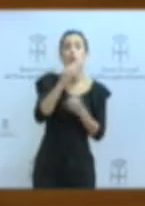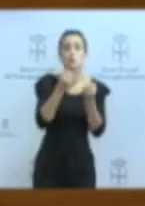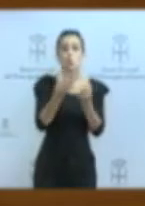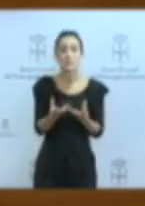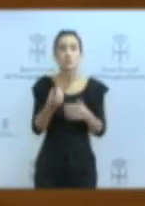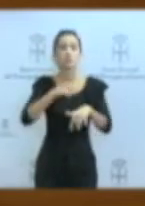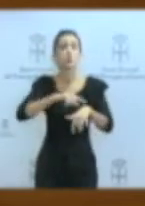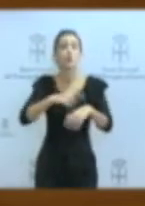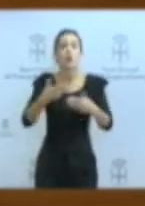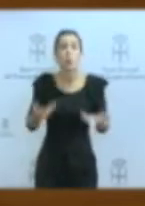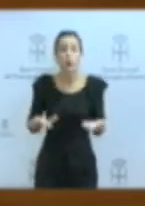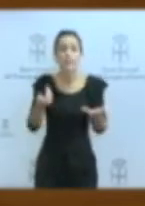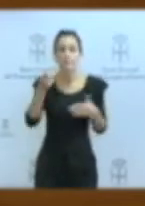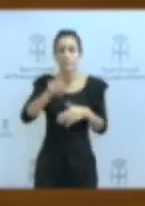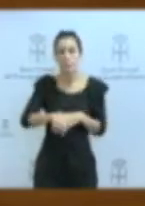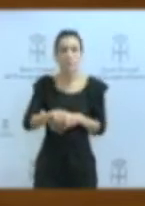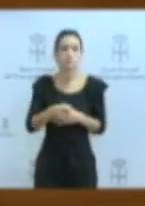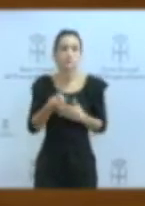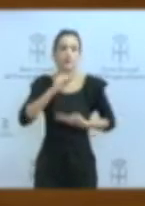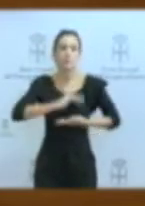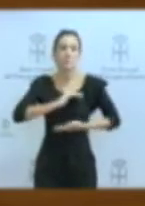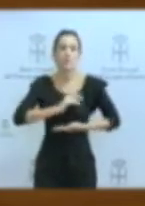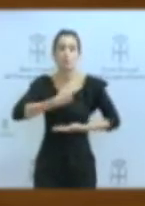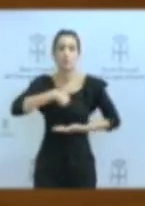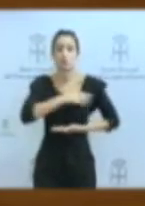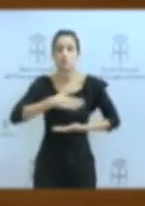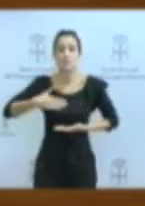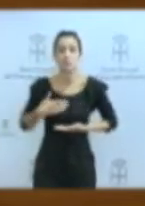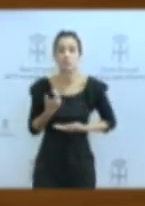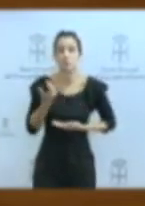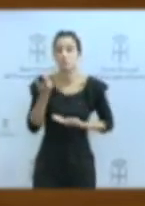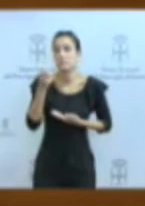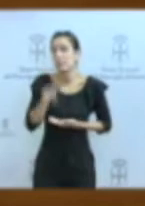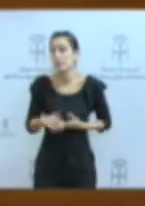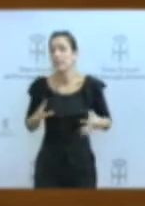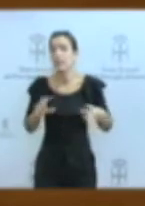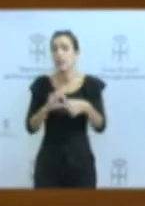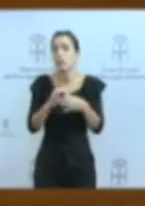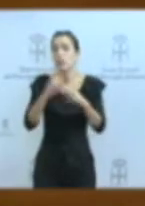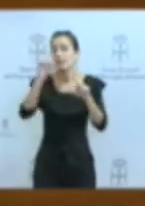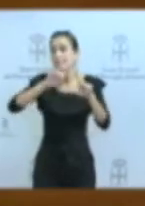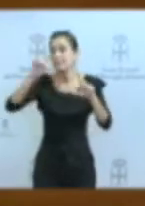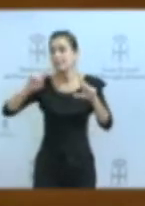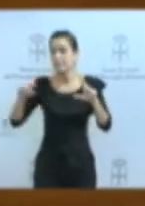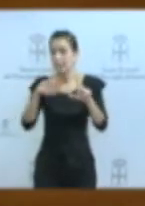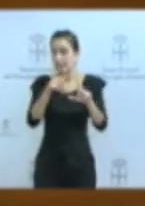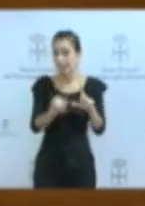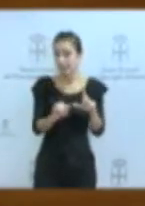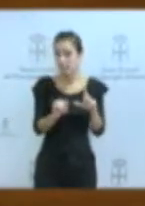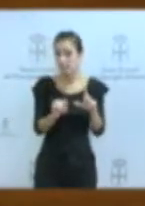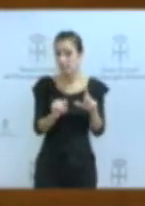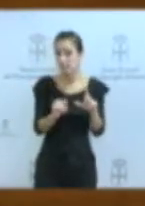pretendemos, en función de las estadísticas existentes y las que pretendemos alcanzar. Ese